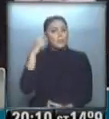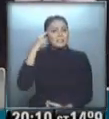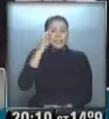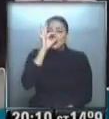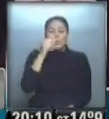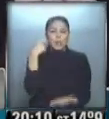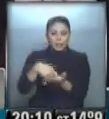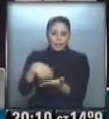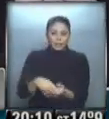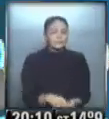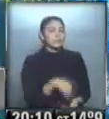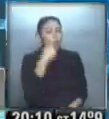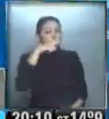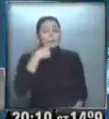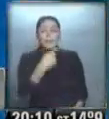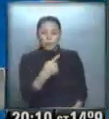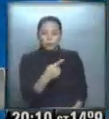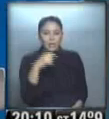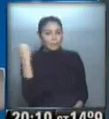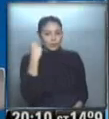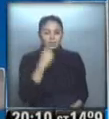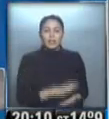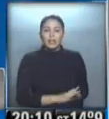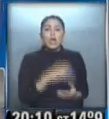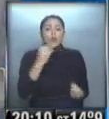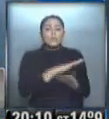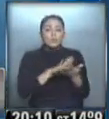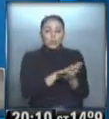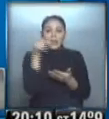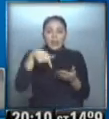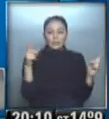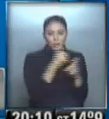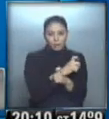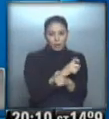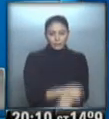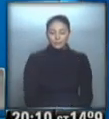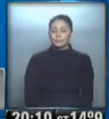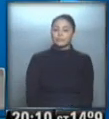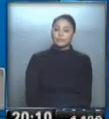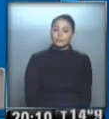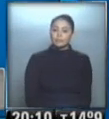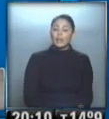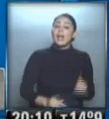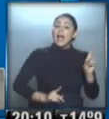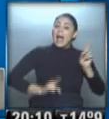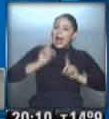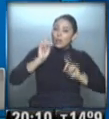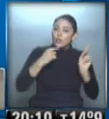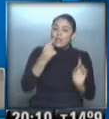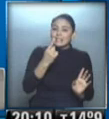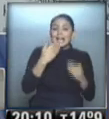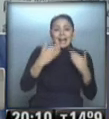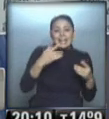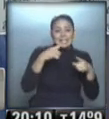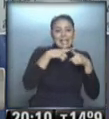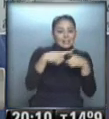pague. Bueno, y la última pregunta, la del millón, Pedro. ¿Cómo se resuelve este conflicto? Algunos dirían por diálogo